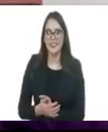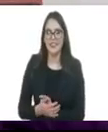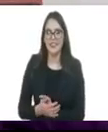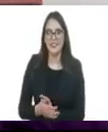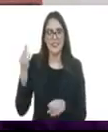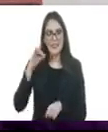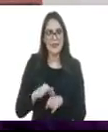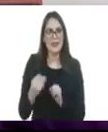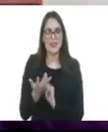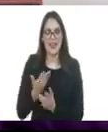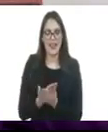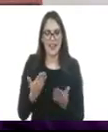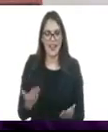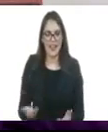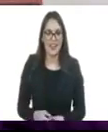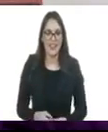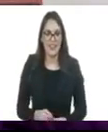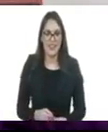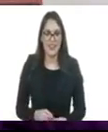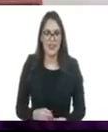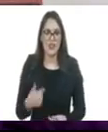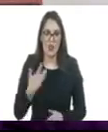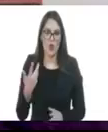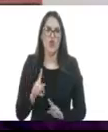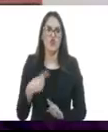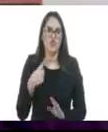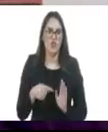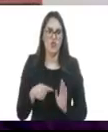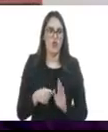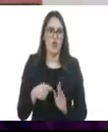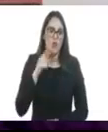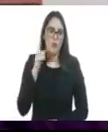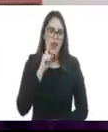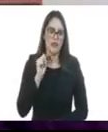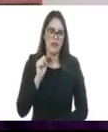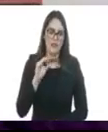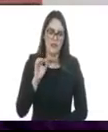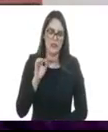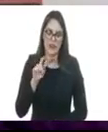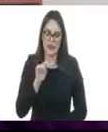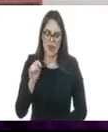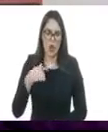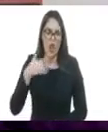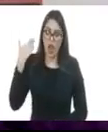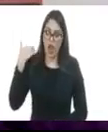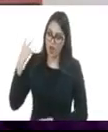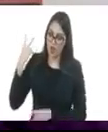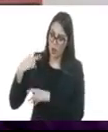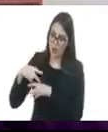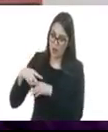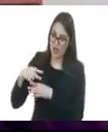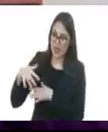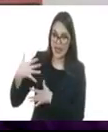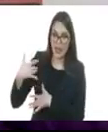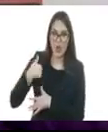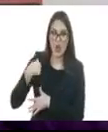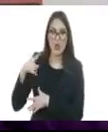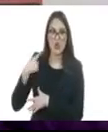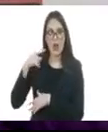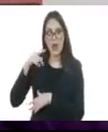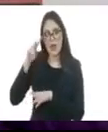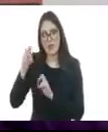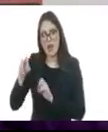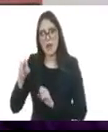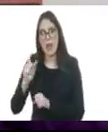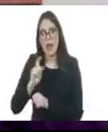Bueno, pues me presento, soy Scarlett Arias, soy desde 2015 periodista en temas de